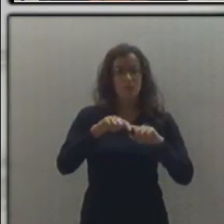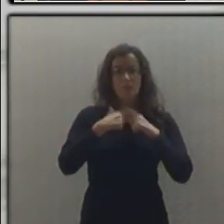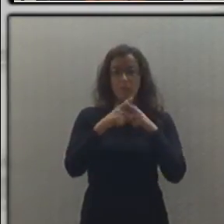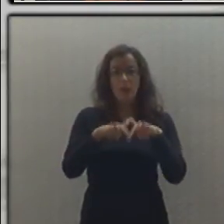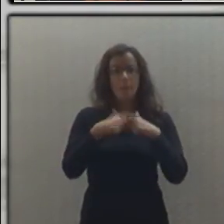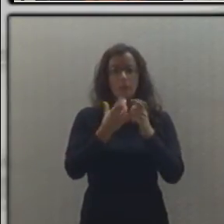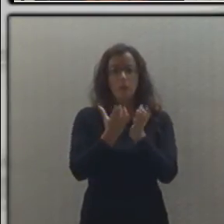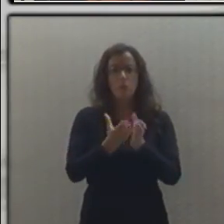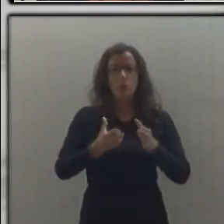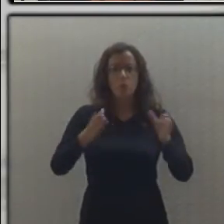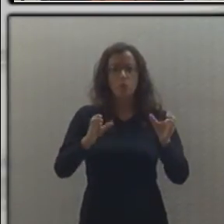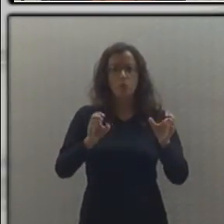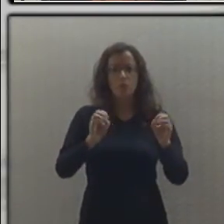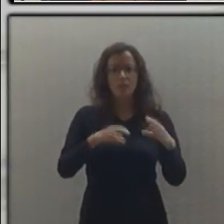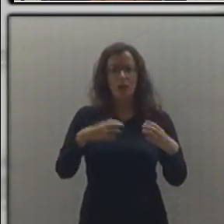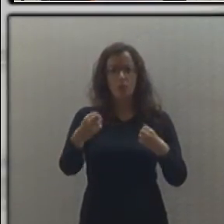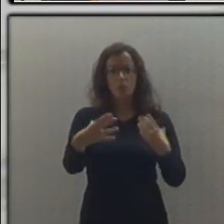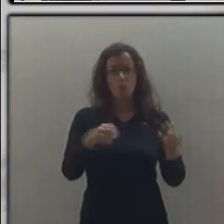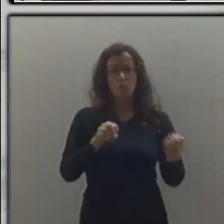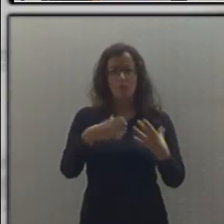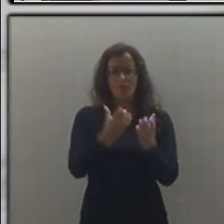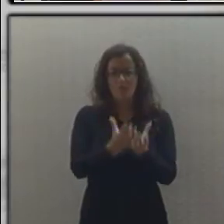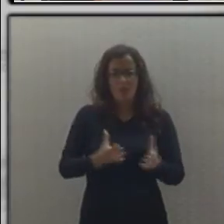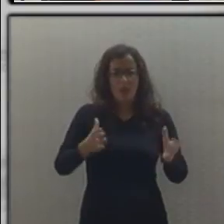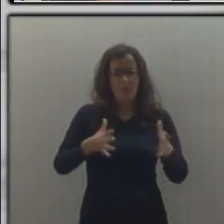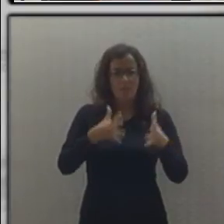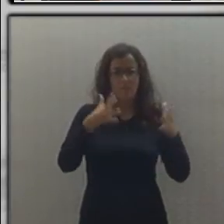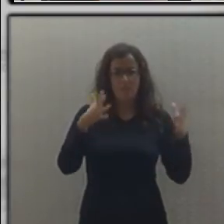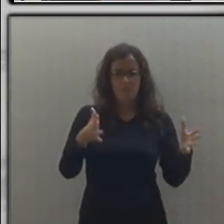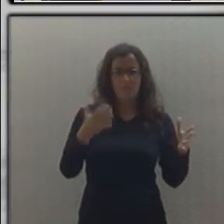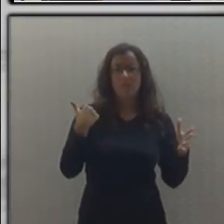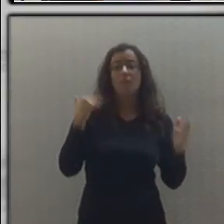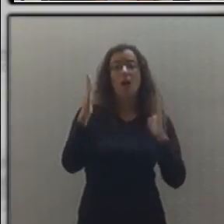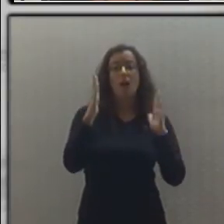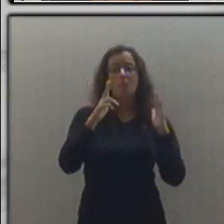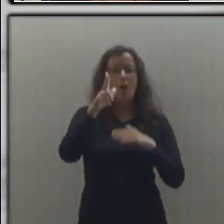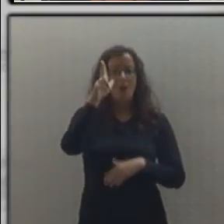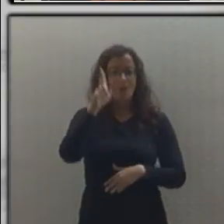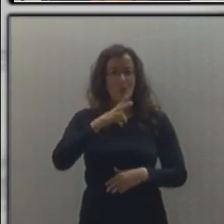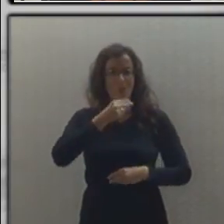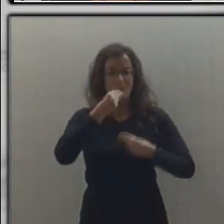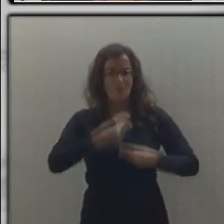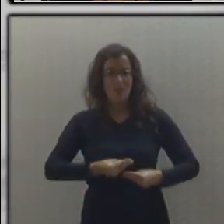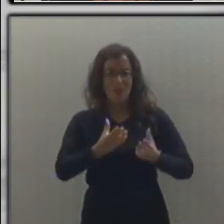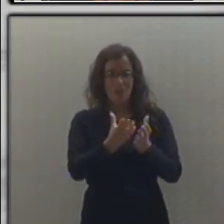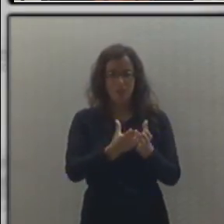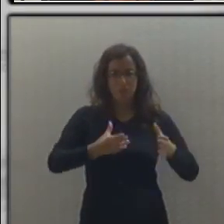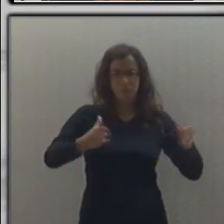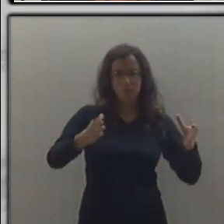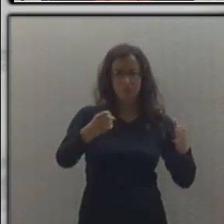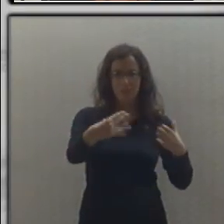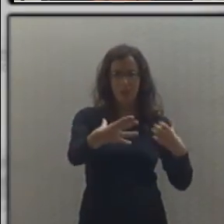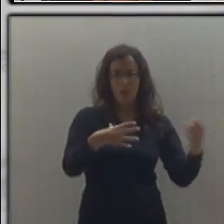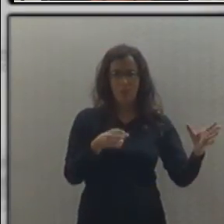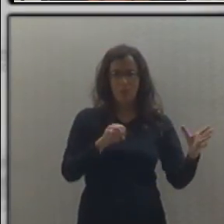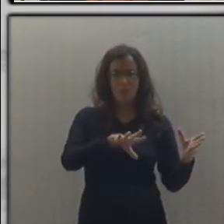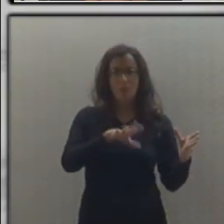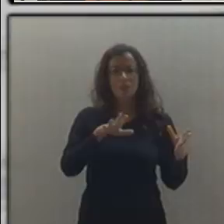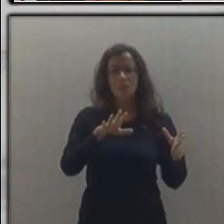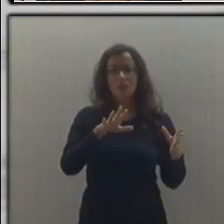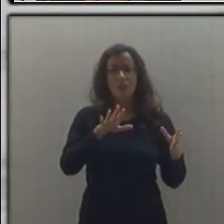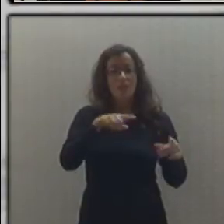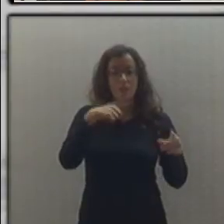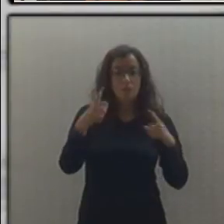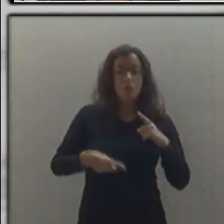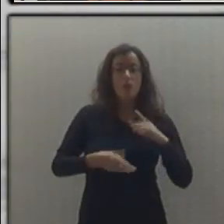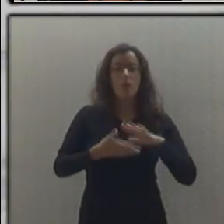un jacuzzi, un baño muy grande, el cual en su momento era un lujo y después, al hacerse